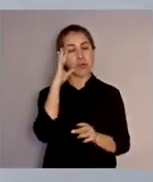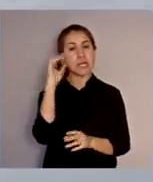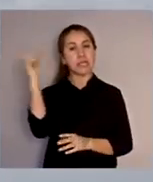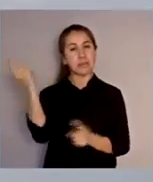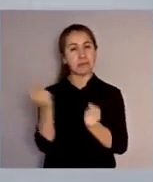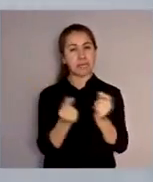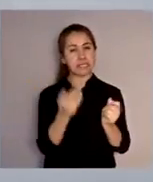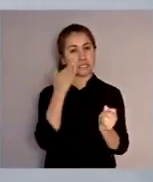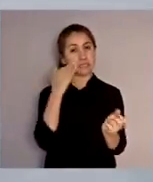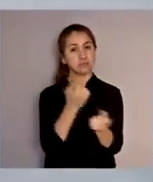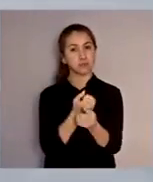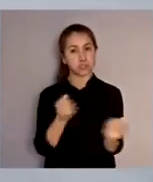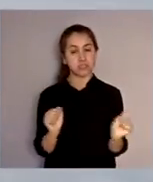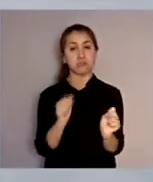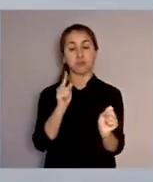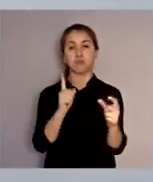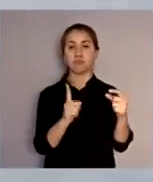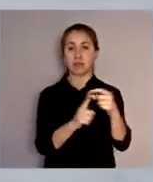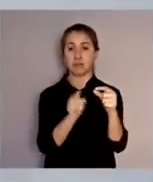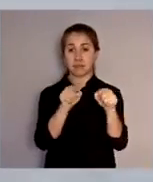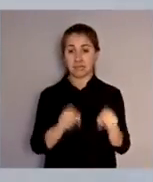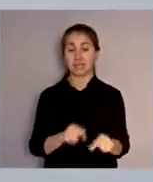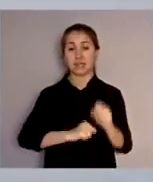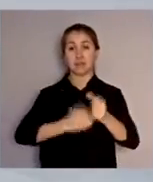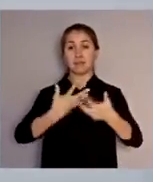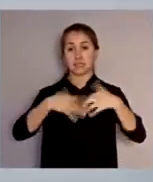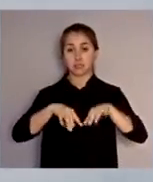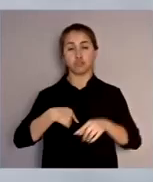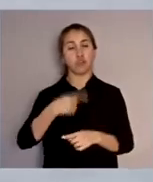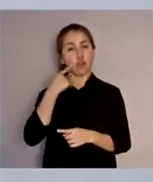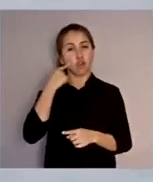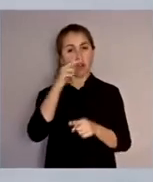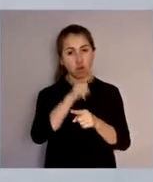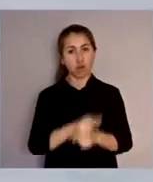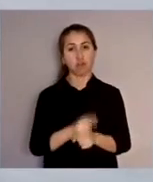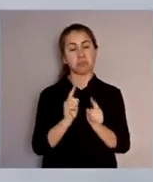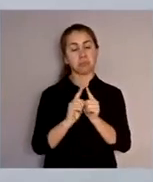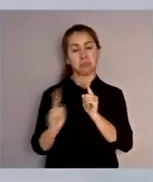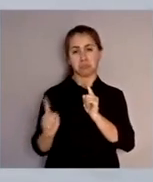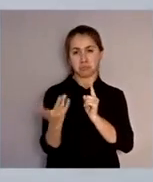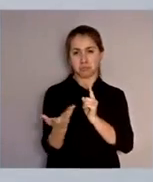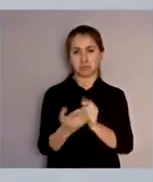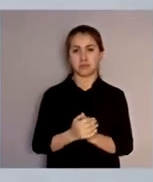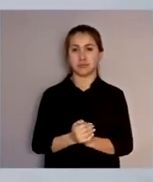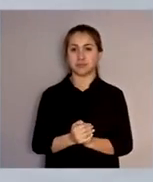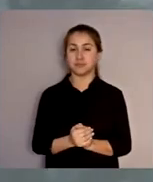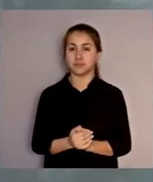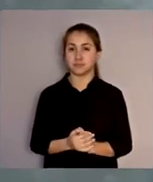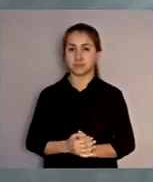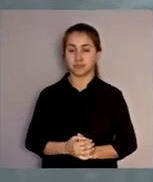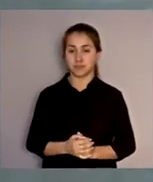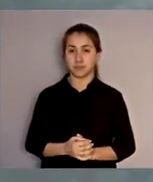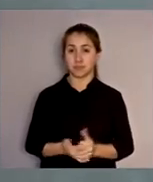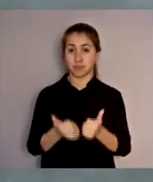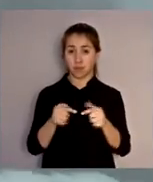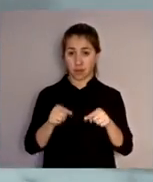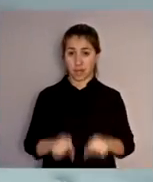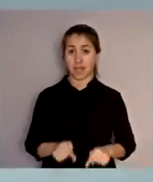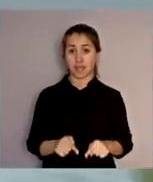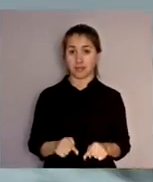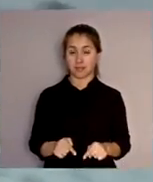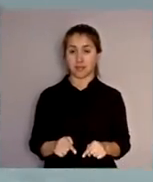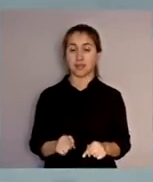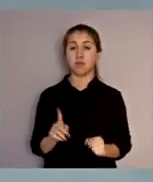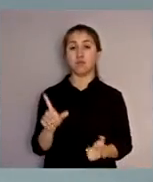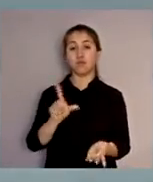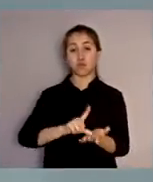idea que parece imposible. Una palabra que para este empresario que estoy conociendo es lejana. Bueno, este es uno de